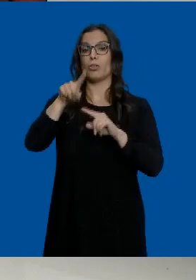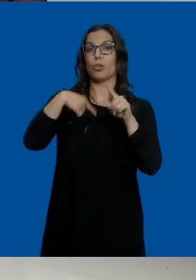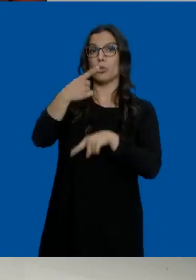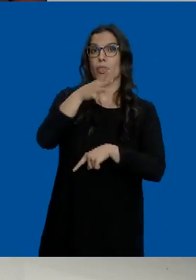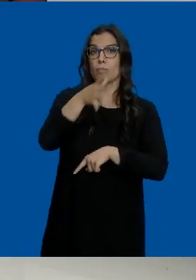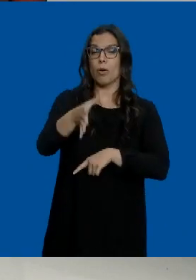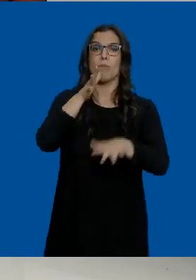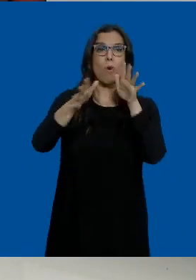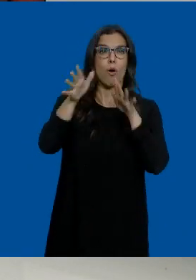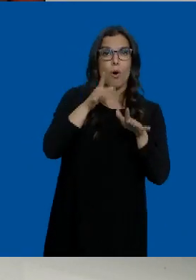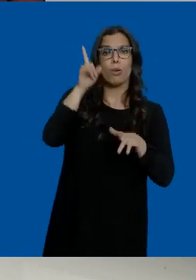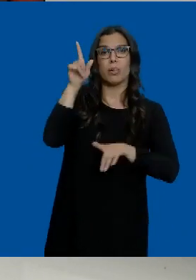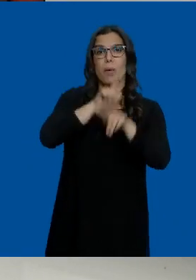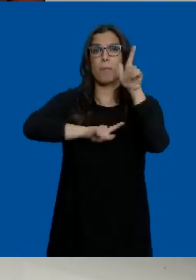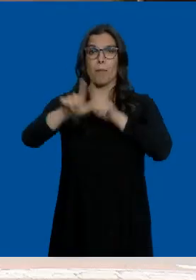y de los viajes de fin de curso.